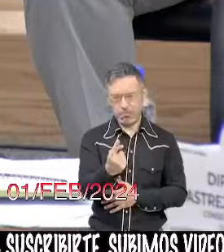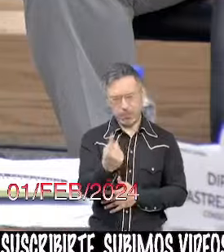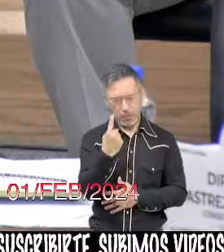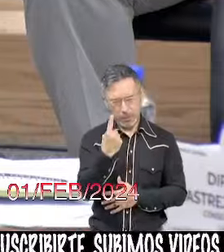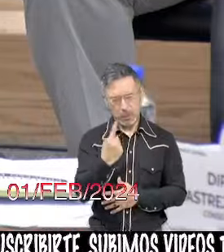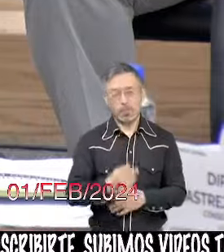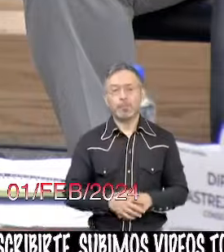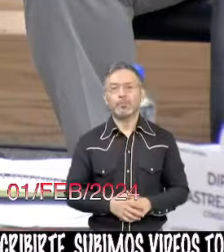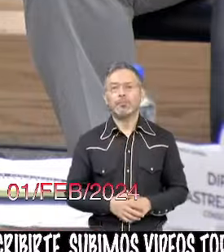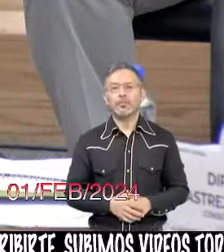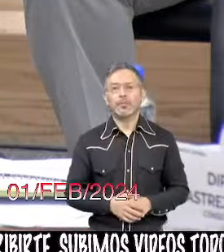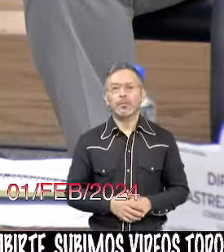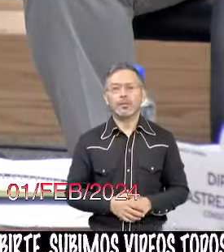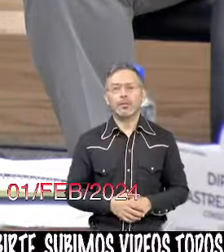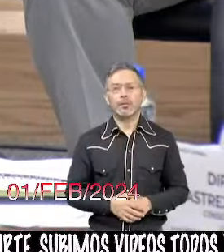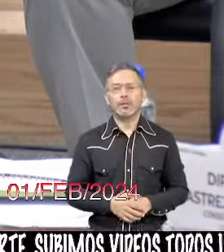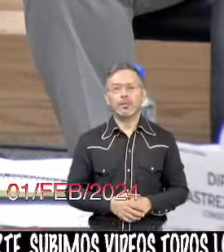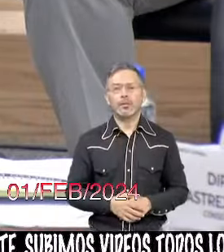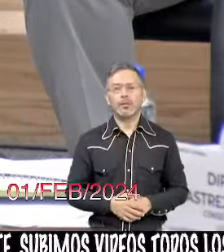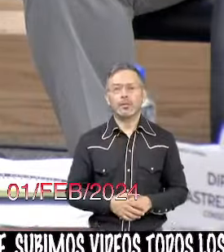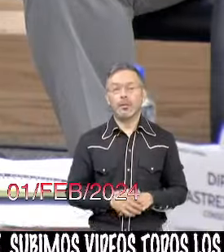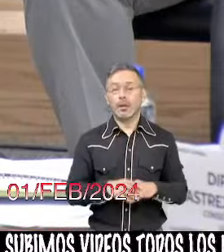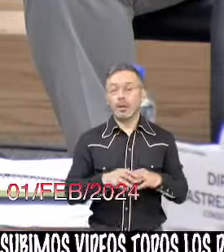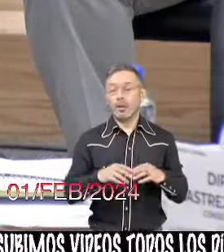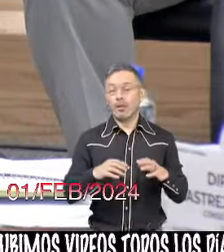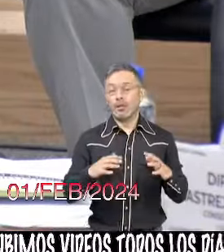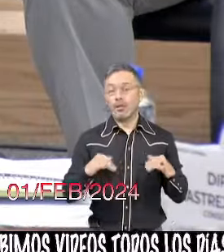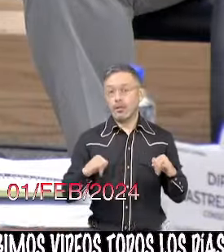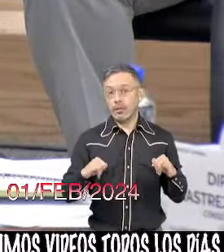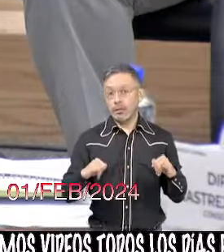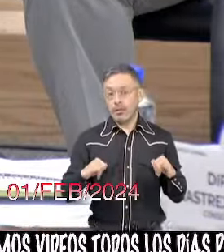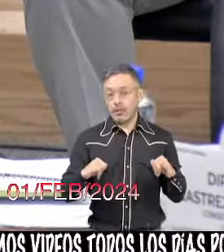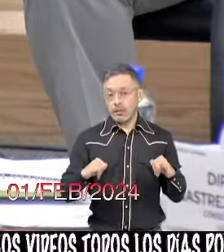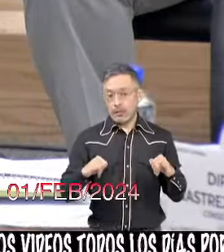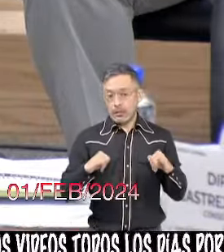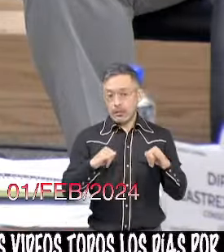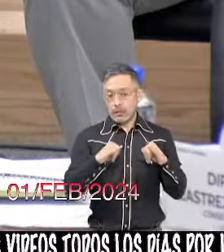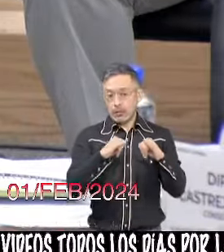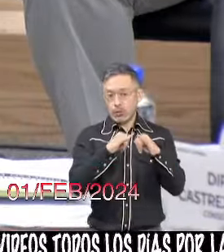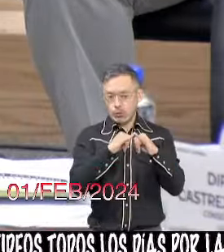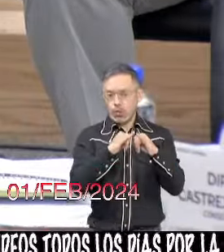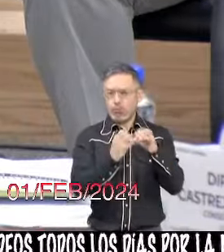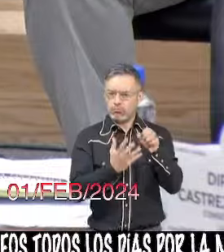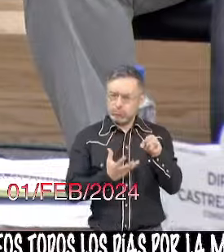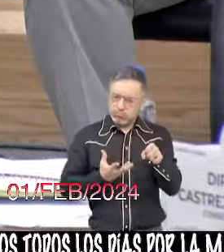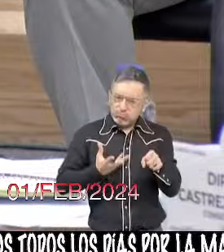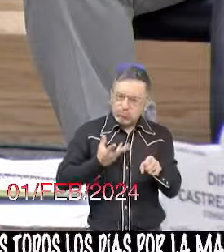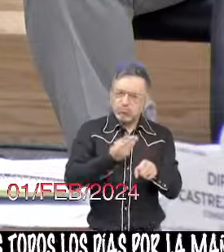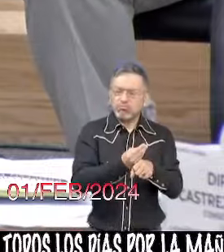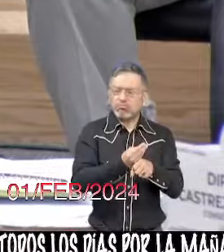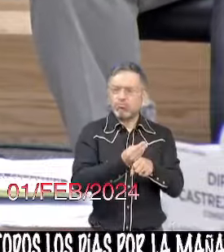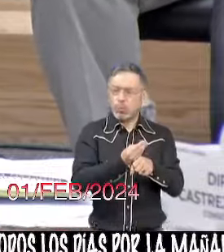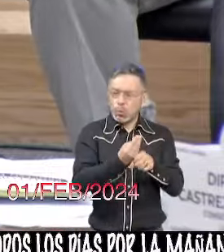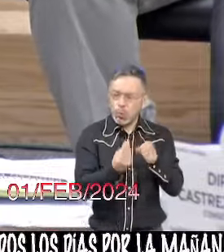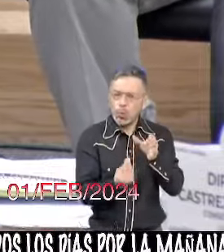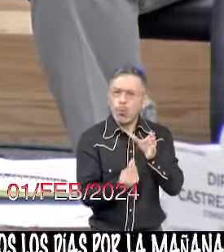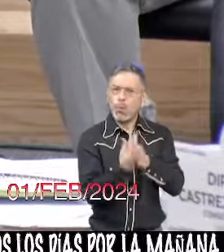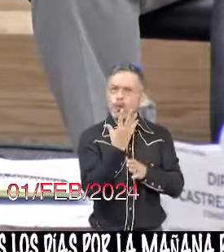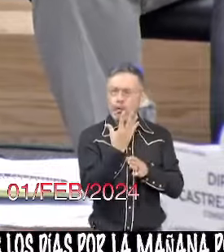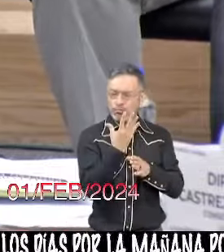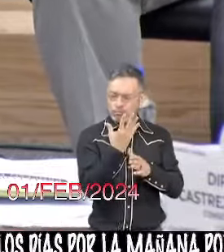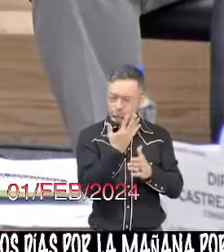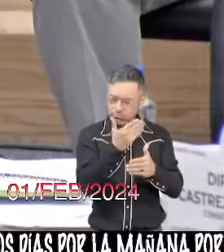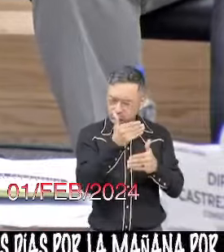regeneración institucional que impulsamos junto con nuestros aliados del